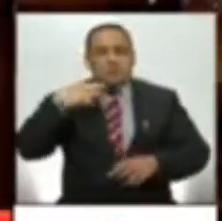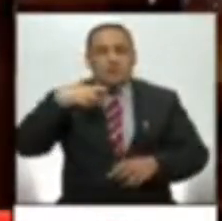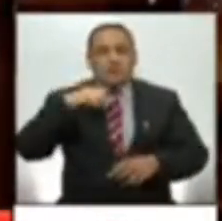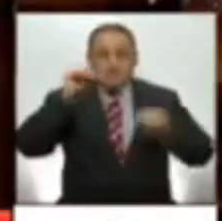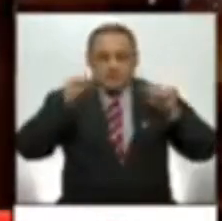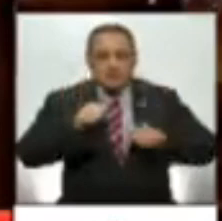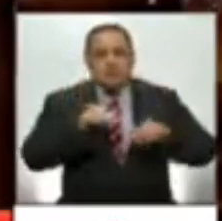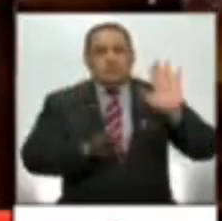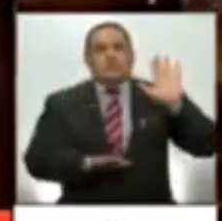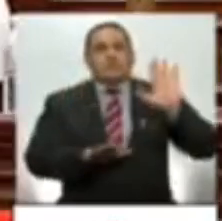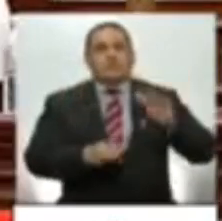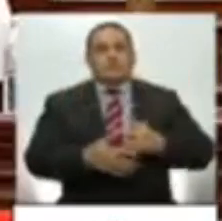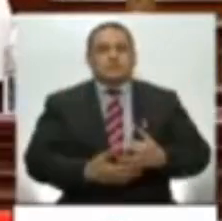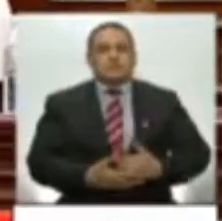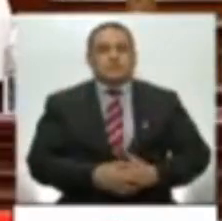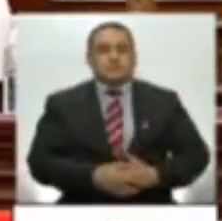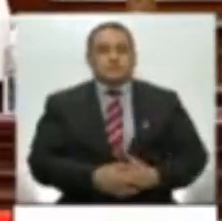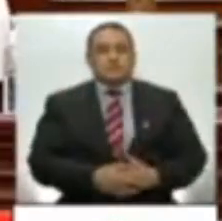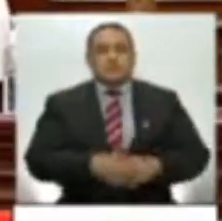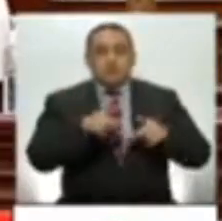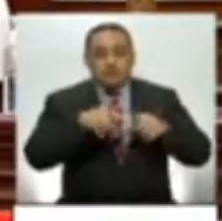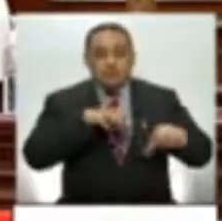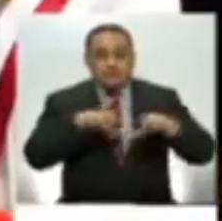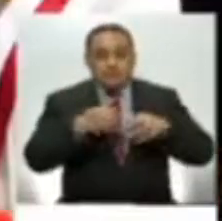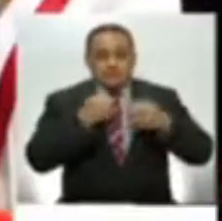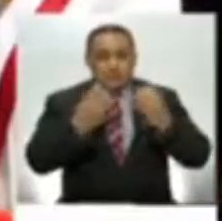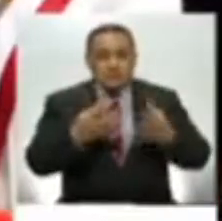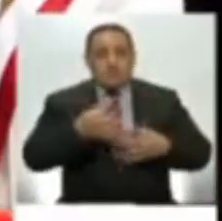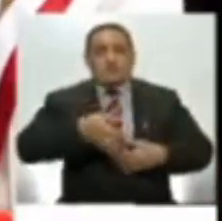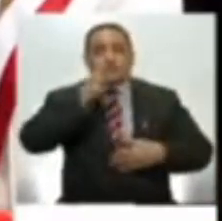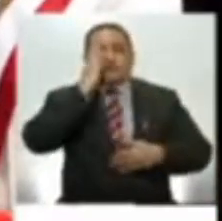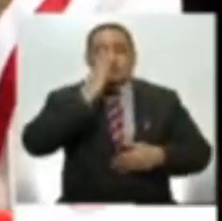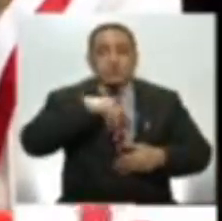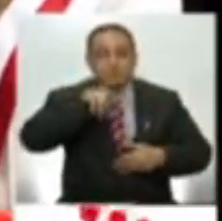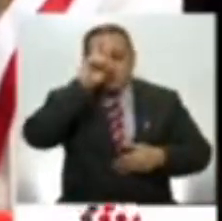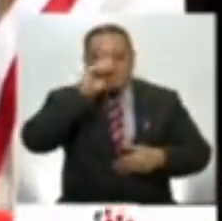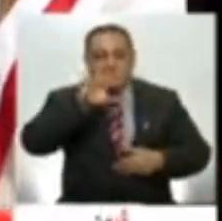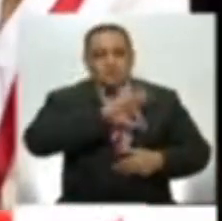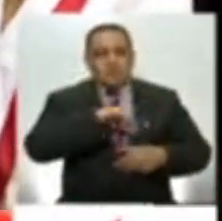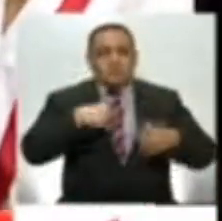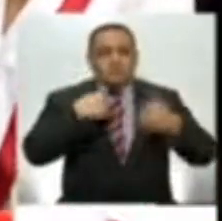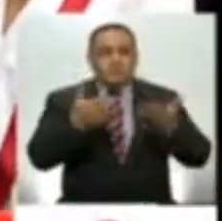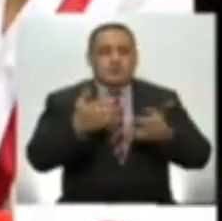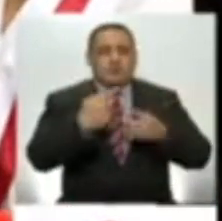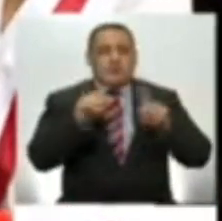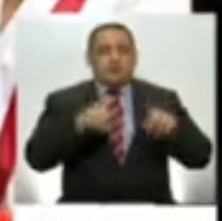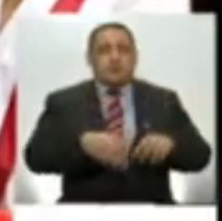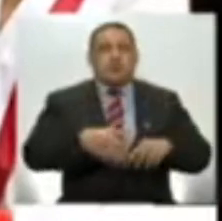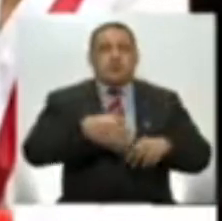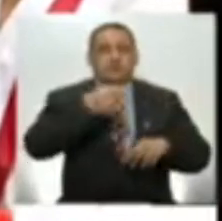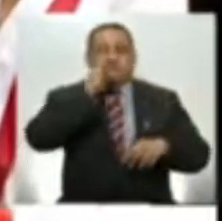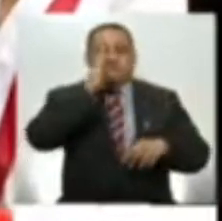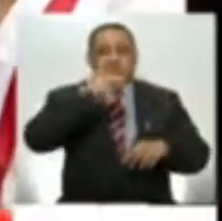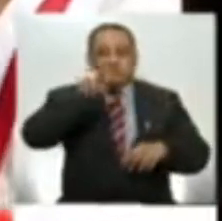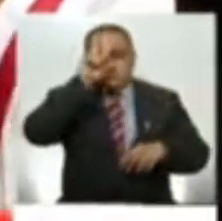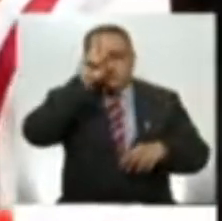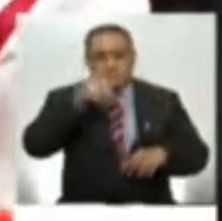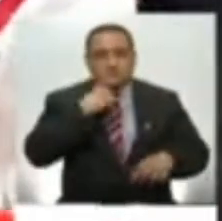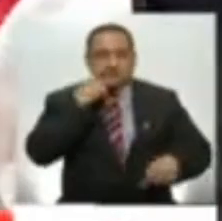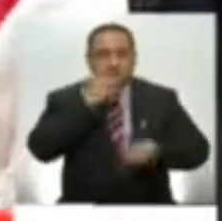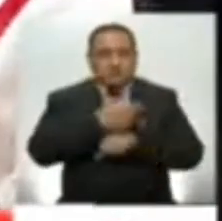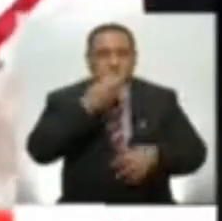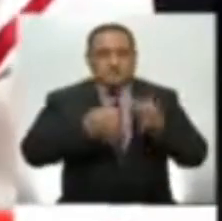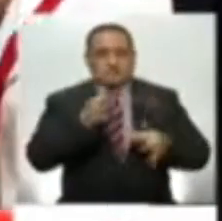sí, juro. Si así lo hace, que Dios y la patria lo premien, sino que él y la nación se lo demanden.